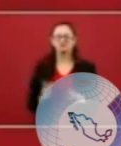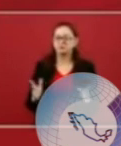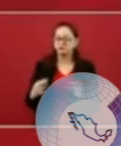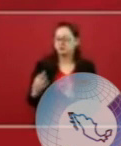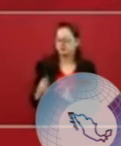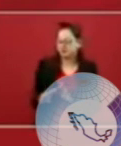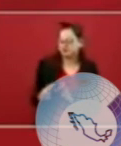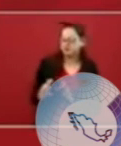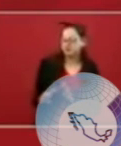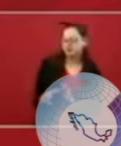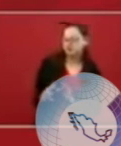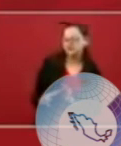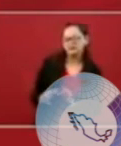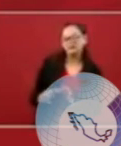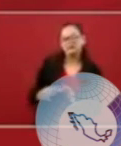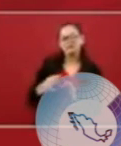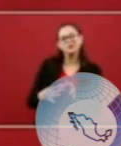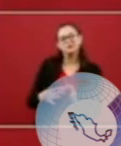resultados.